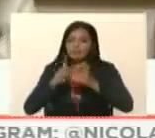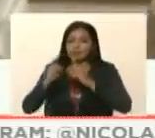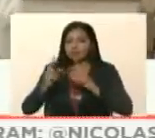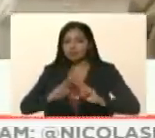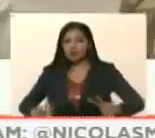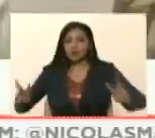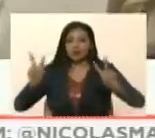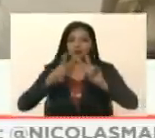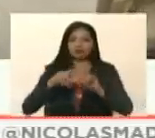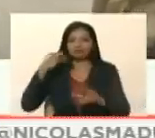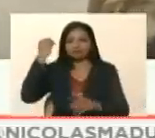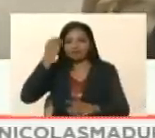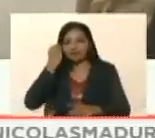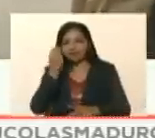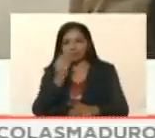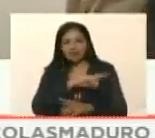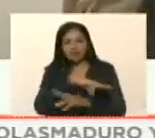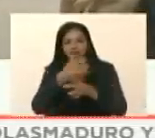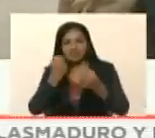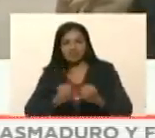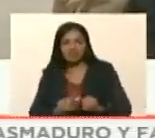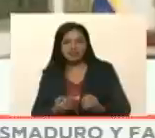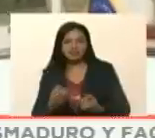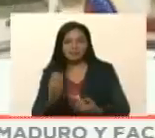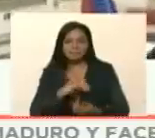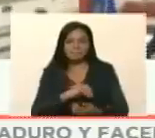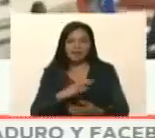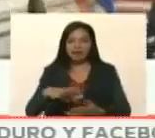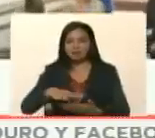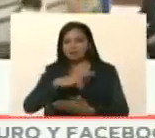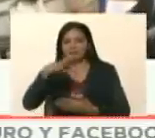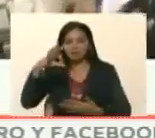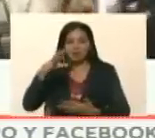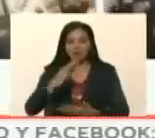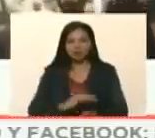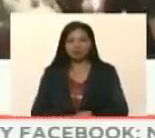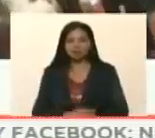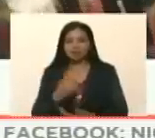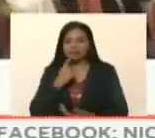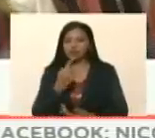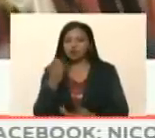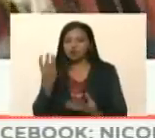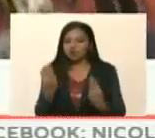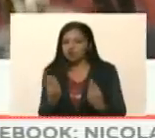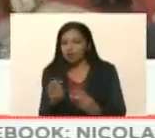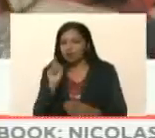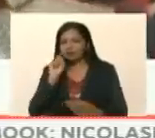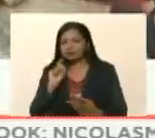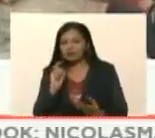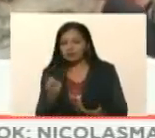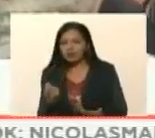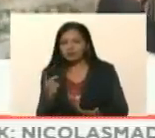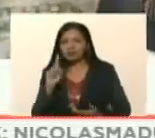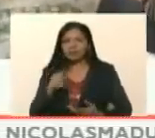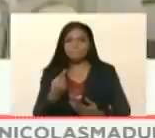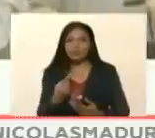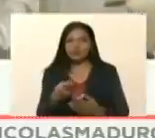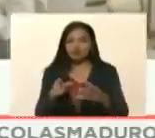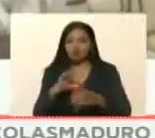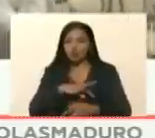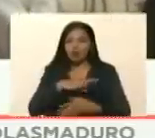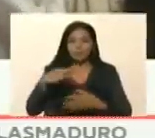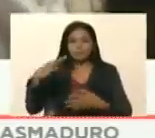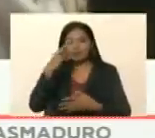de la mentalidad, de la fortaleza espiritual. Me habló mucho la necesidad de un